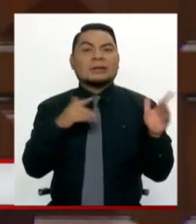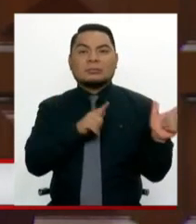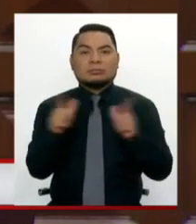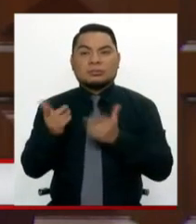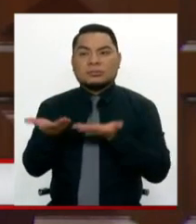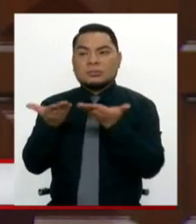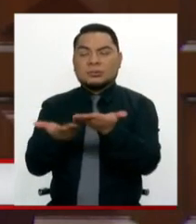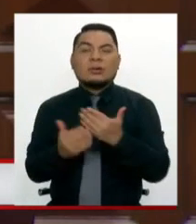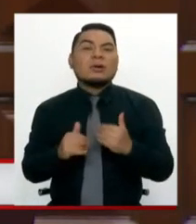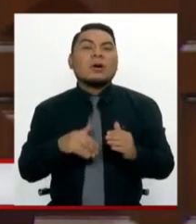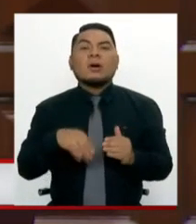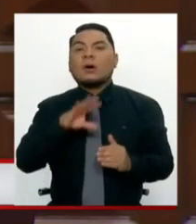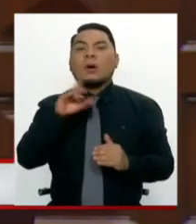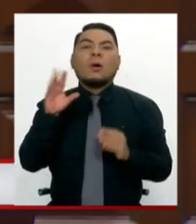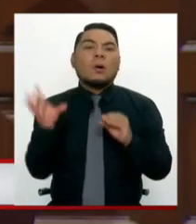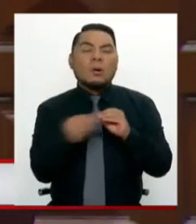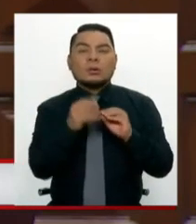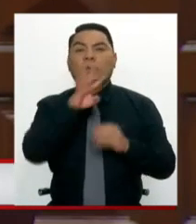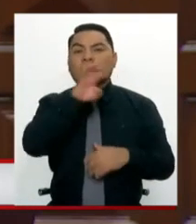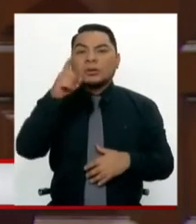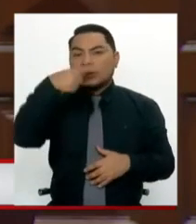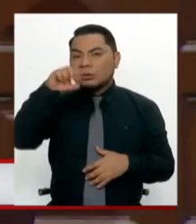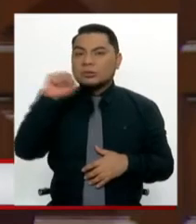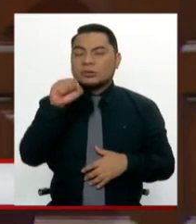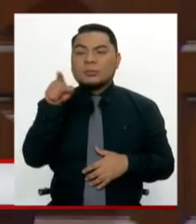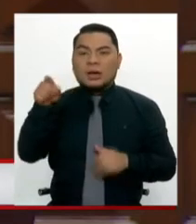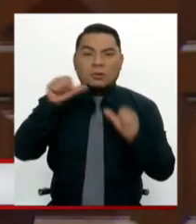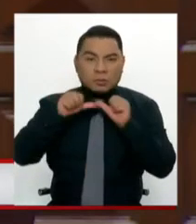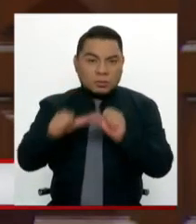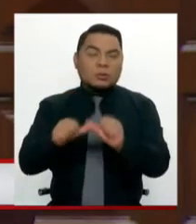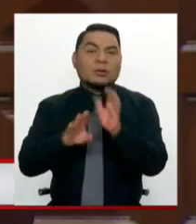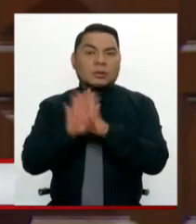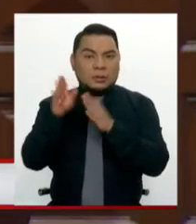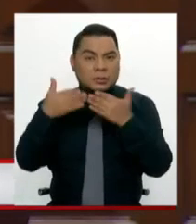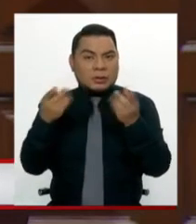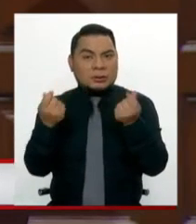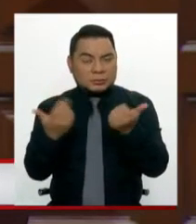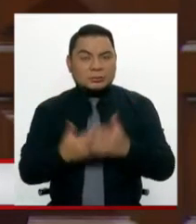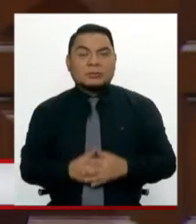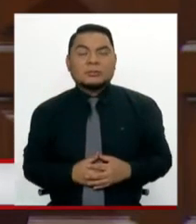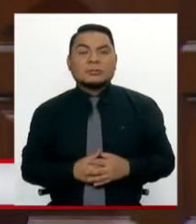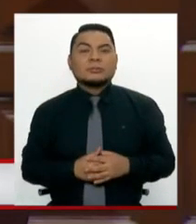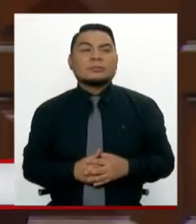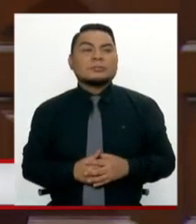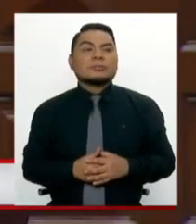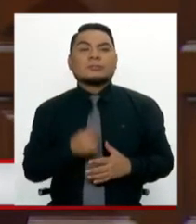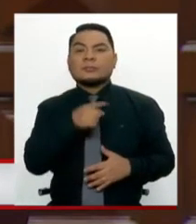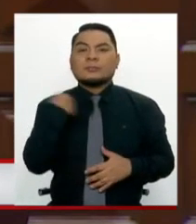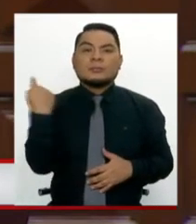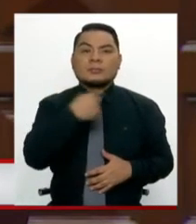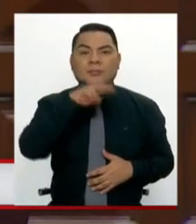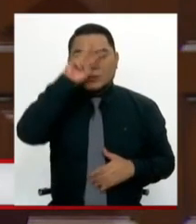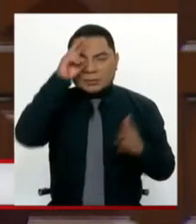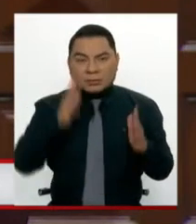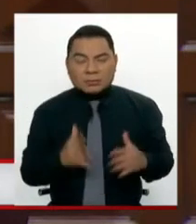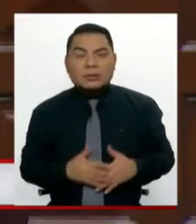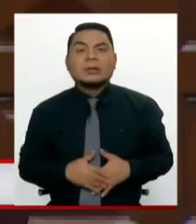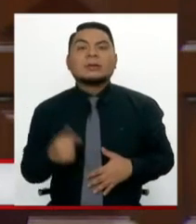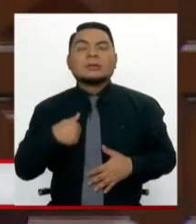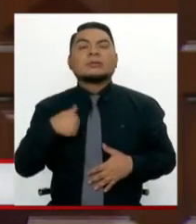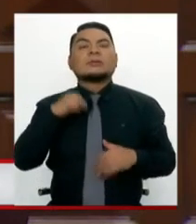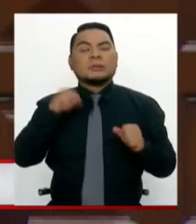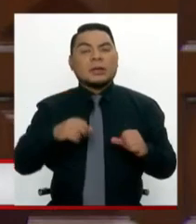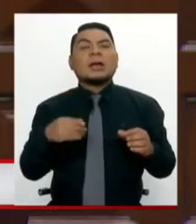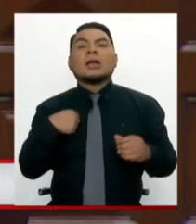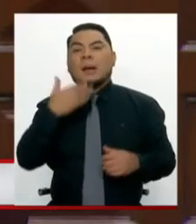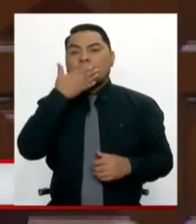disposición otros 400 millones de soles para continuar su reactivación. Compatriotas, ser reconocido